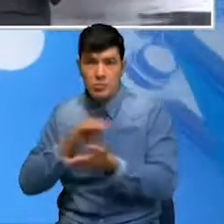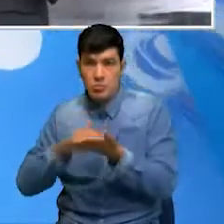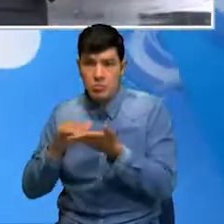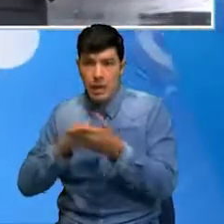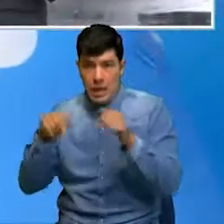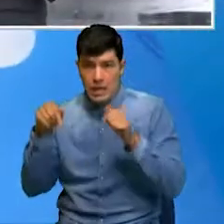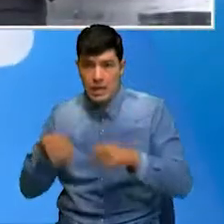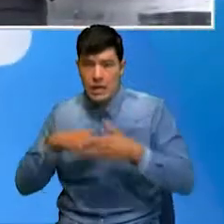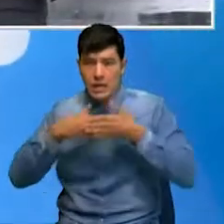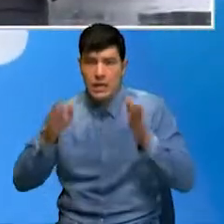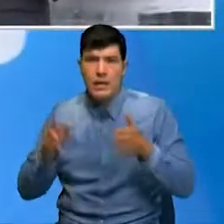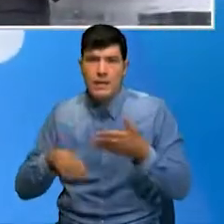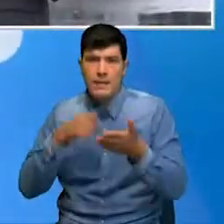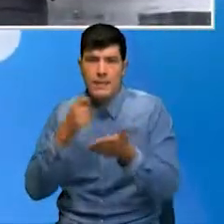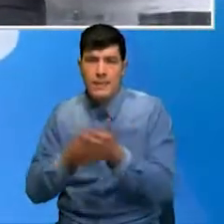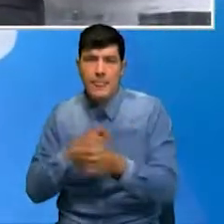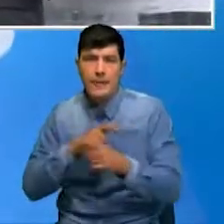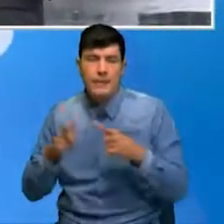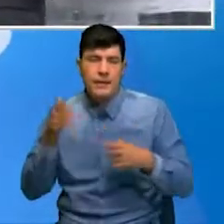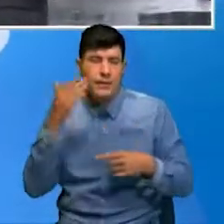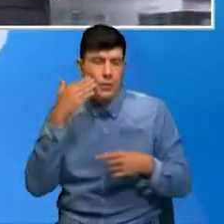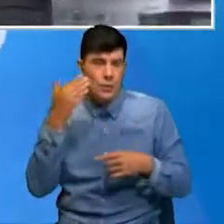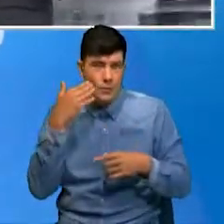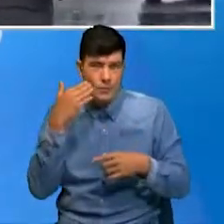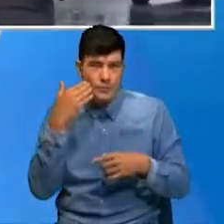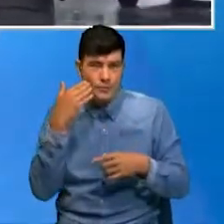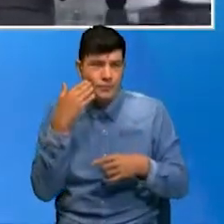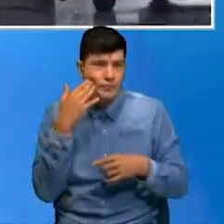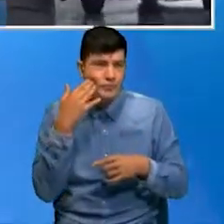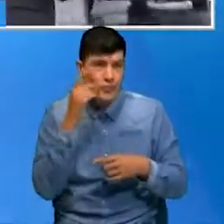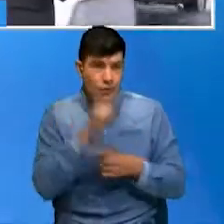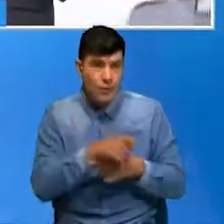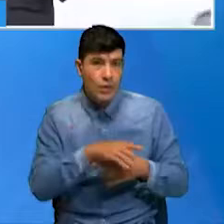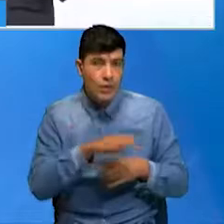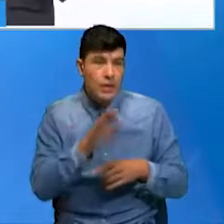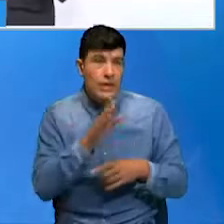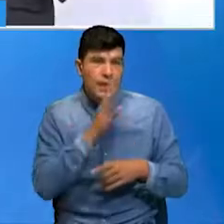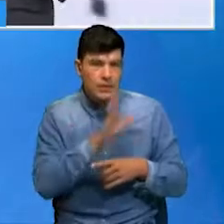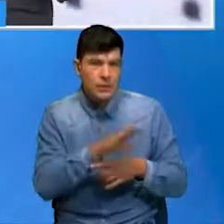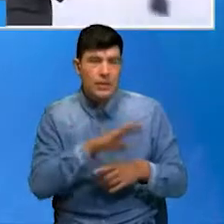estos puntos de pago, ya sean por parte de la alcaldía o